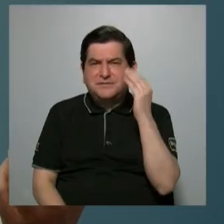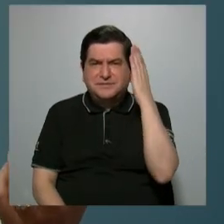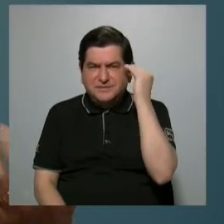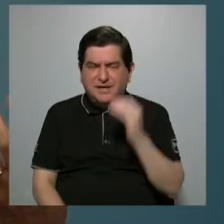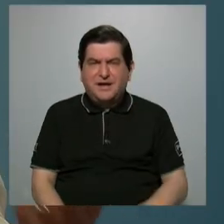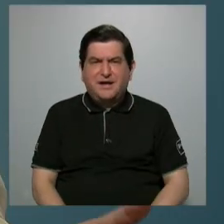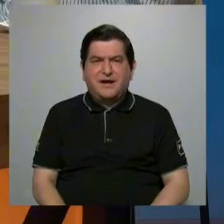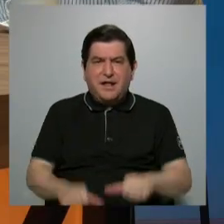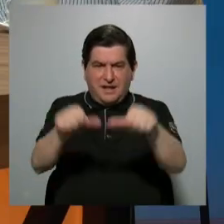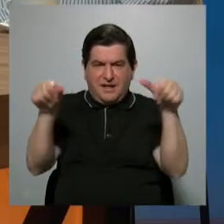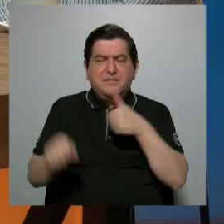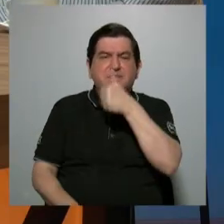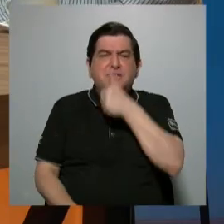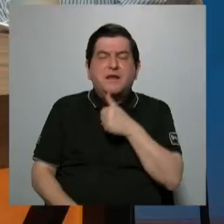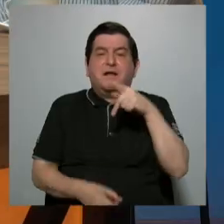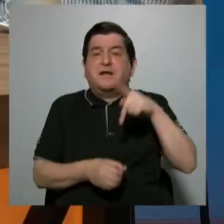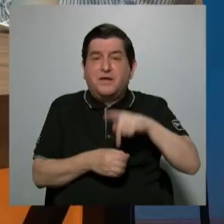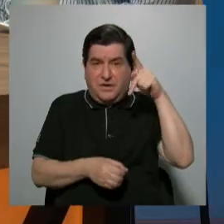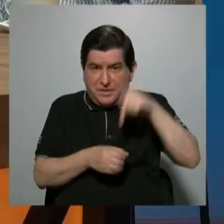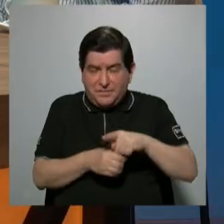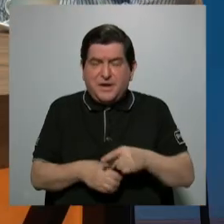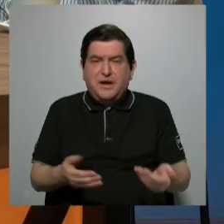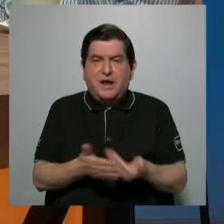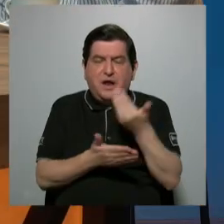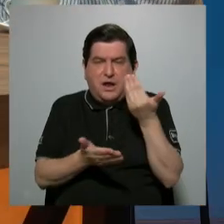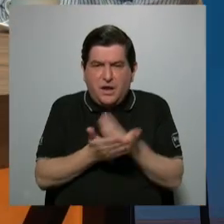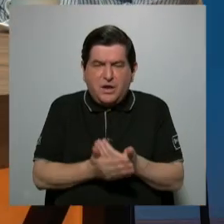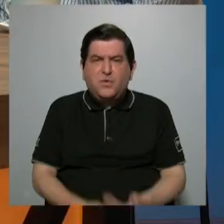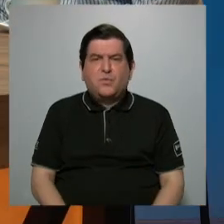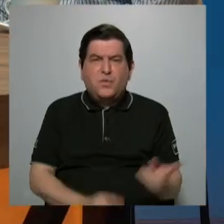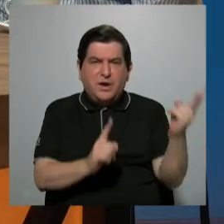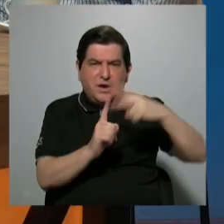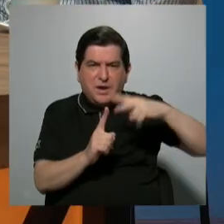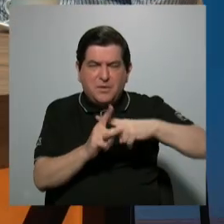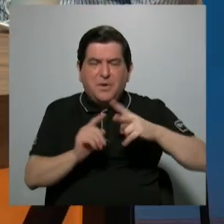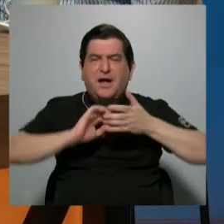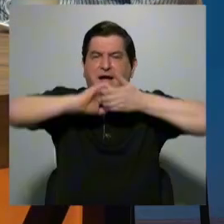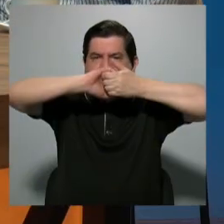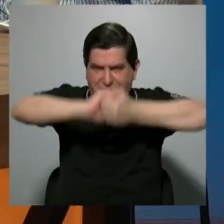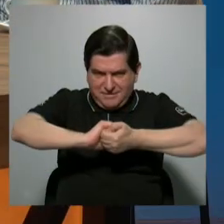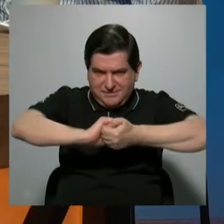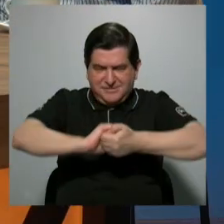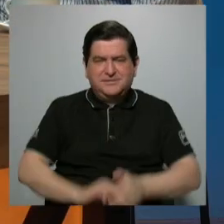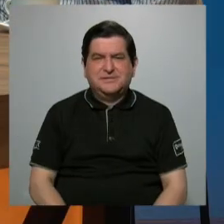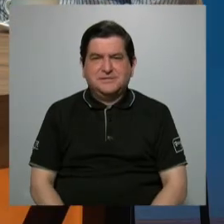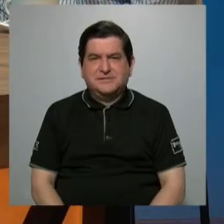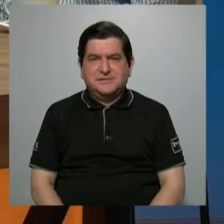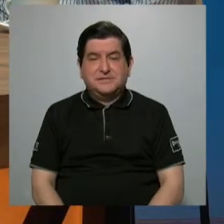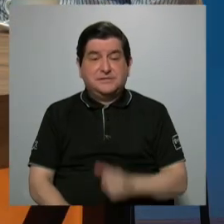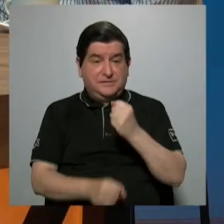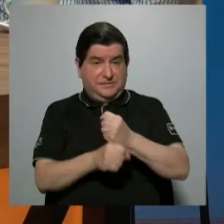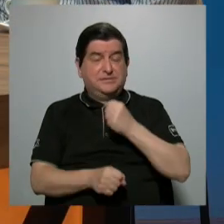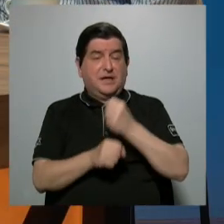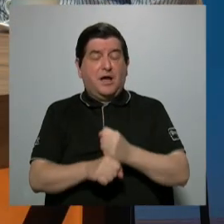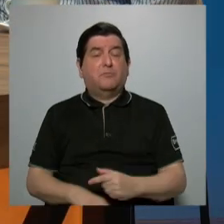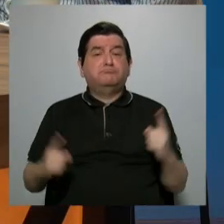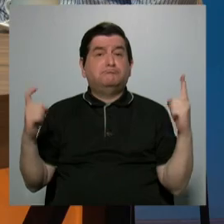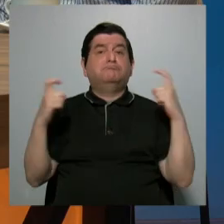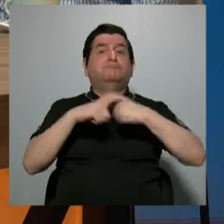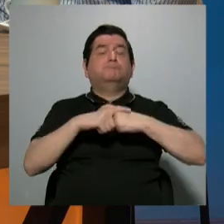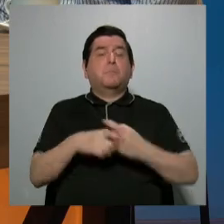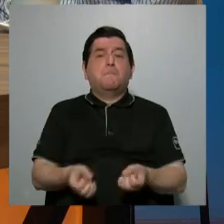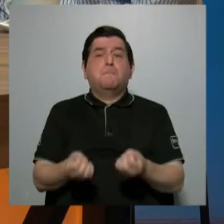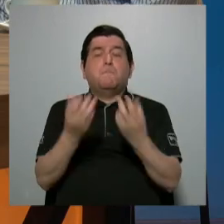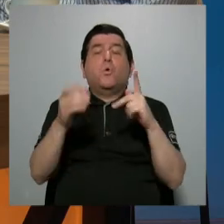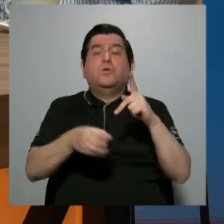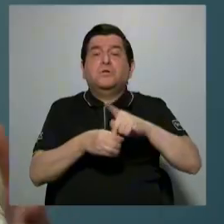el sector privado para participar en estos nuevos ejercicios y alianzas. Entonces, son operaciones muy complejas porque intervienen gran cantidad